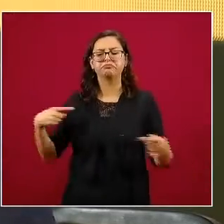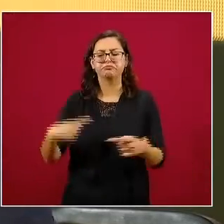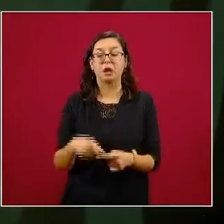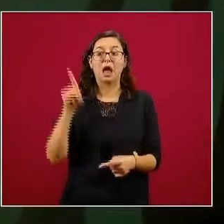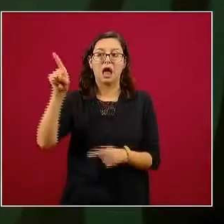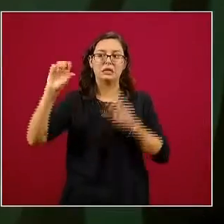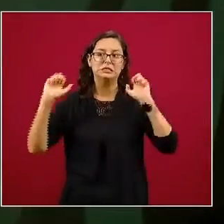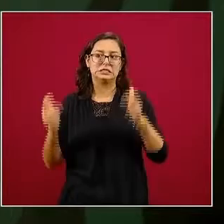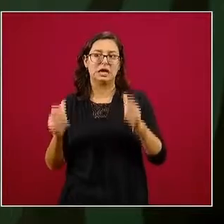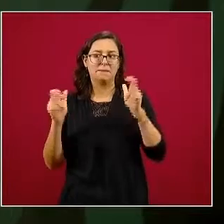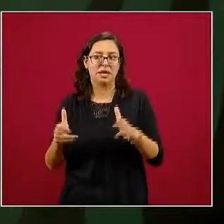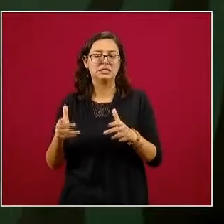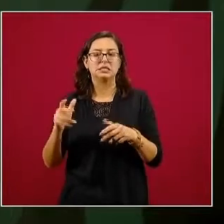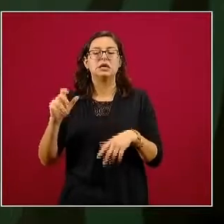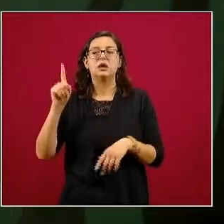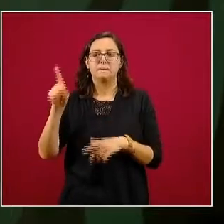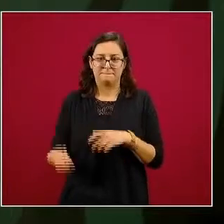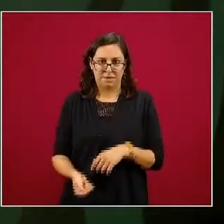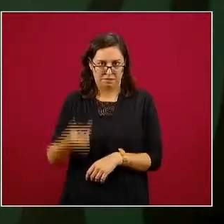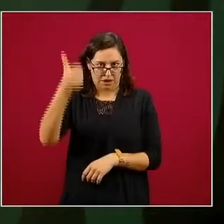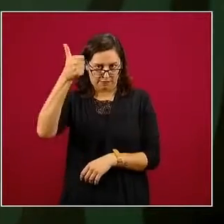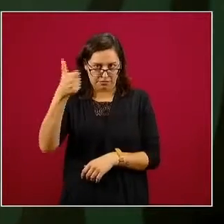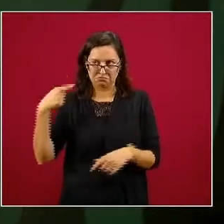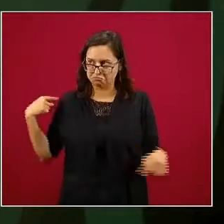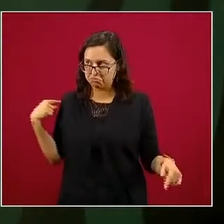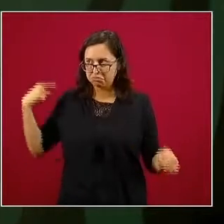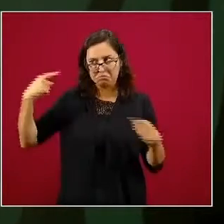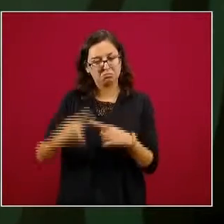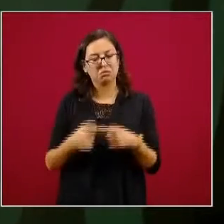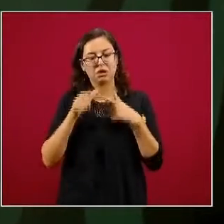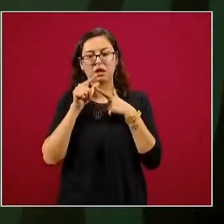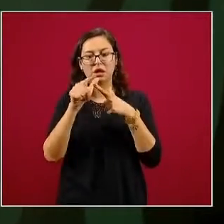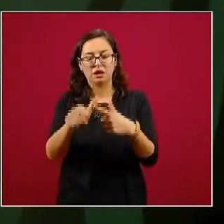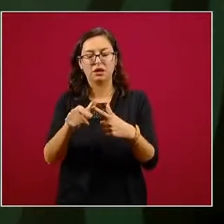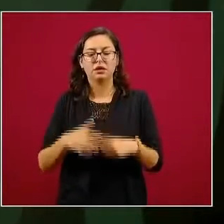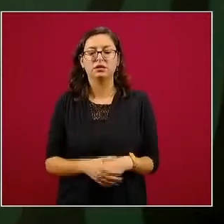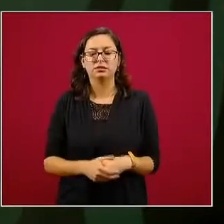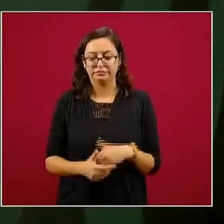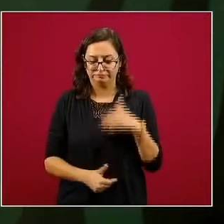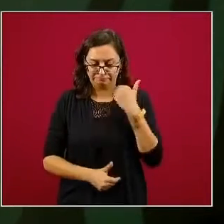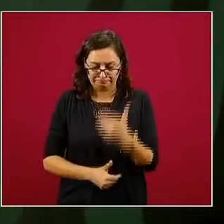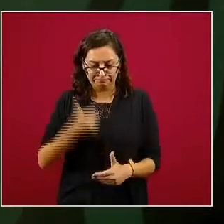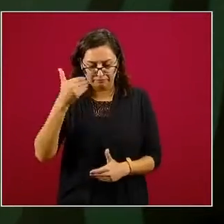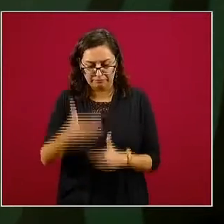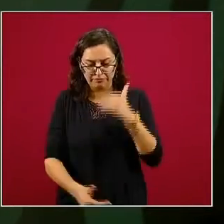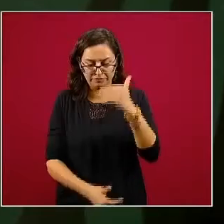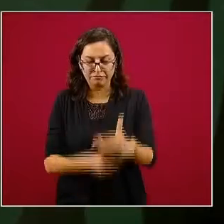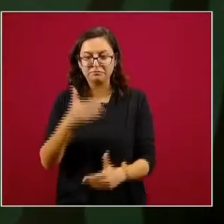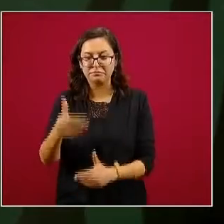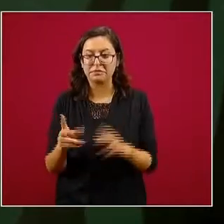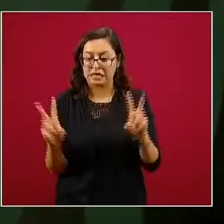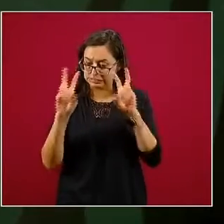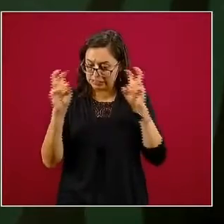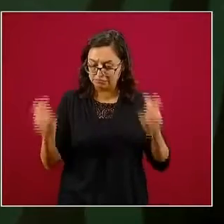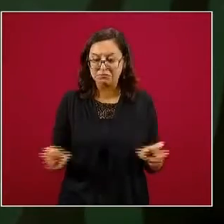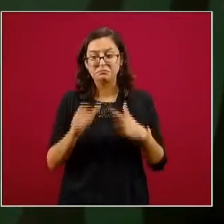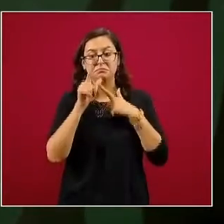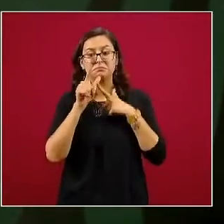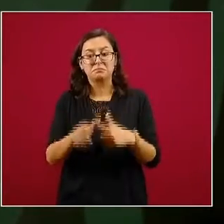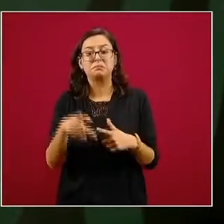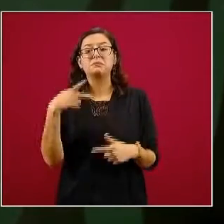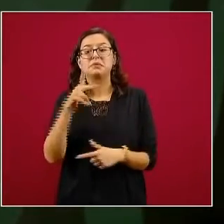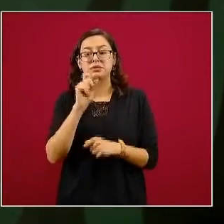este estado, incorporar a médicos tradicionales y que toda su comunicación sea en lenguas originarias, en los idiomas de